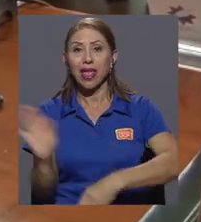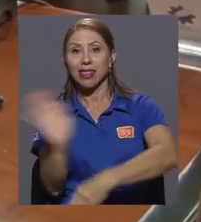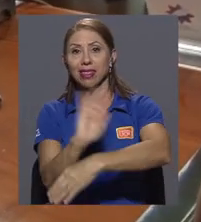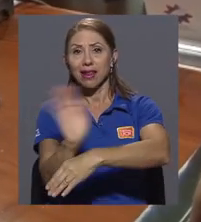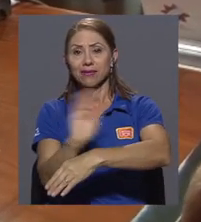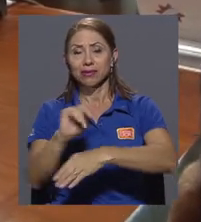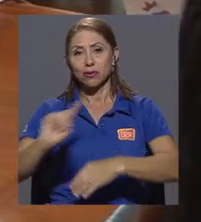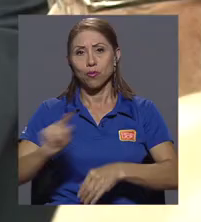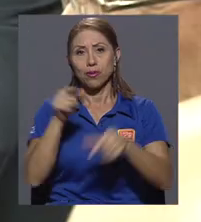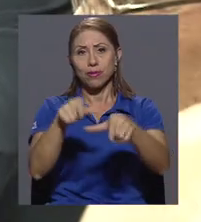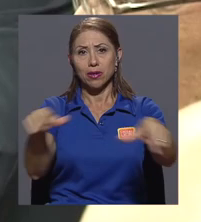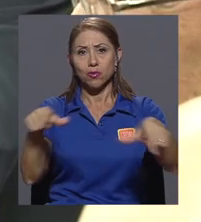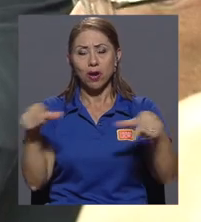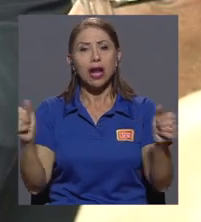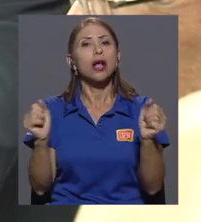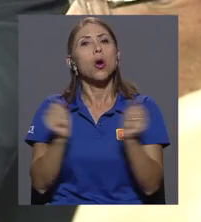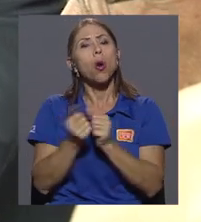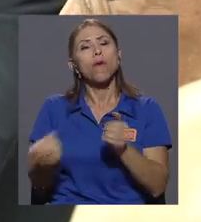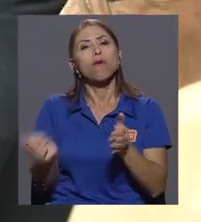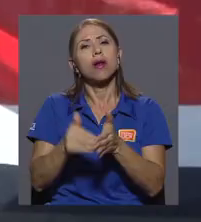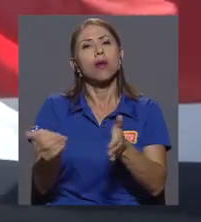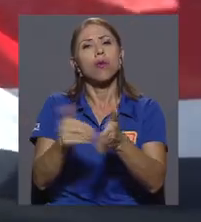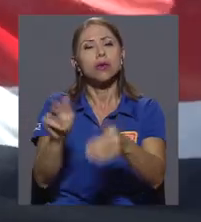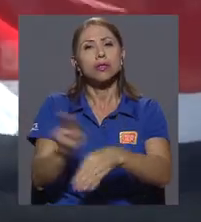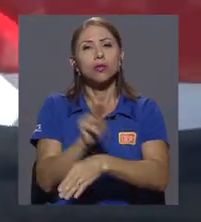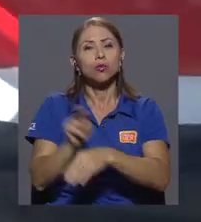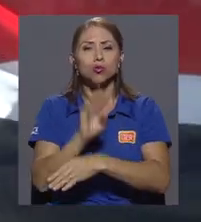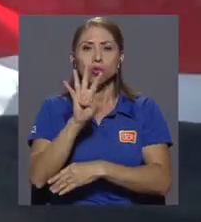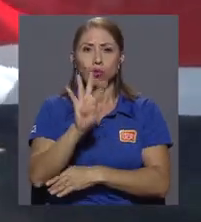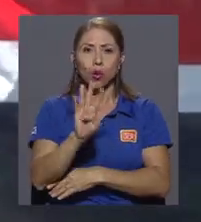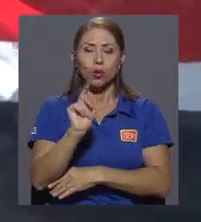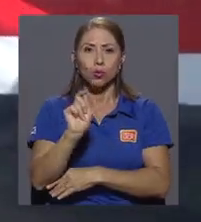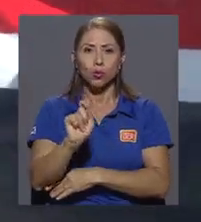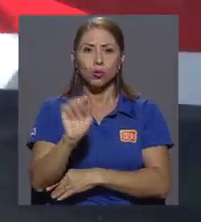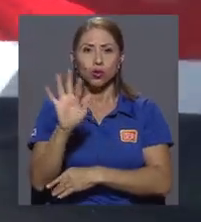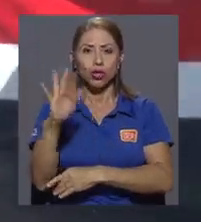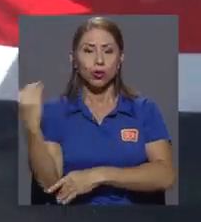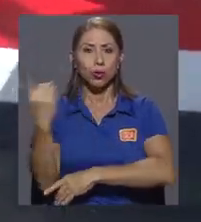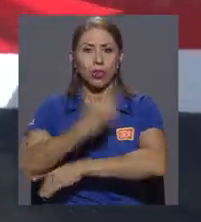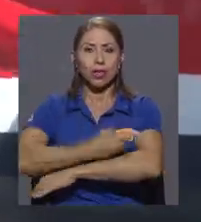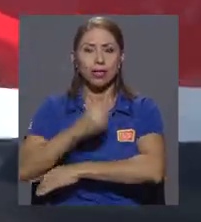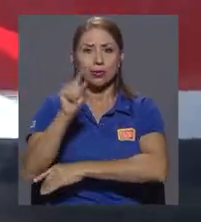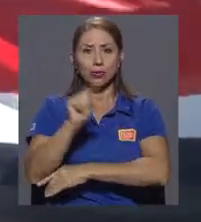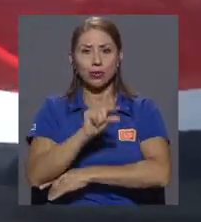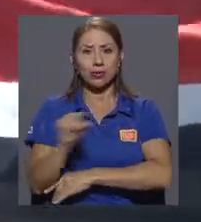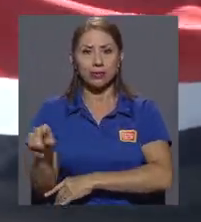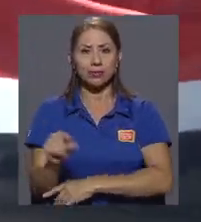ubica en el primer lugar con una frecuencia de consumo promedio de 4.5 días por semana.